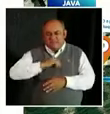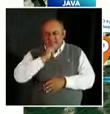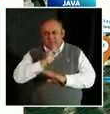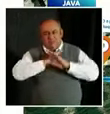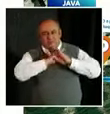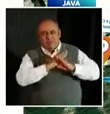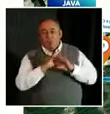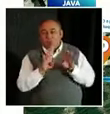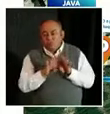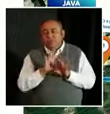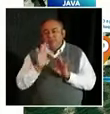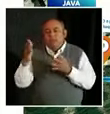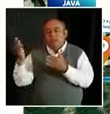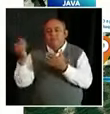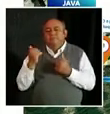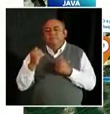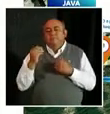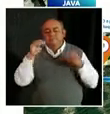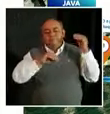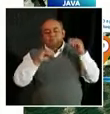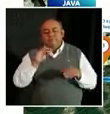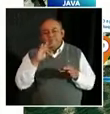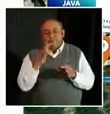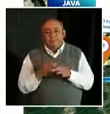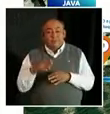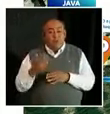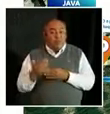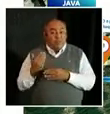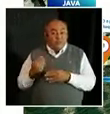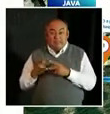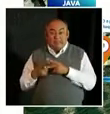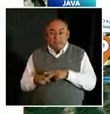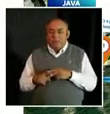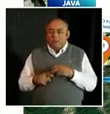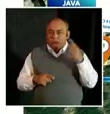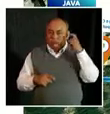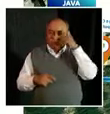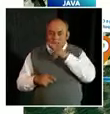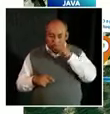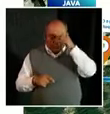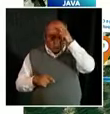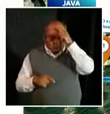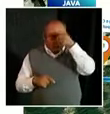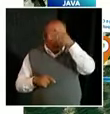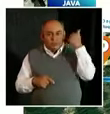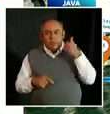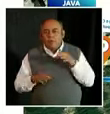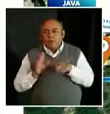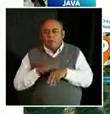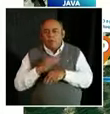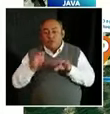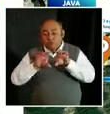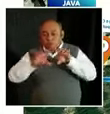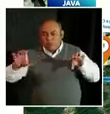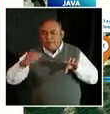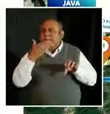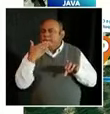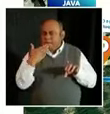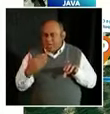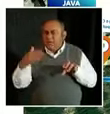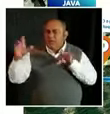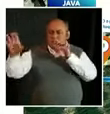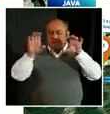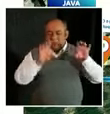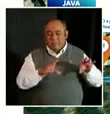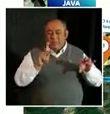programado, pero sí hubo un inicio complicado no por la fabricación de tubo, sino por la aplicación